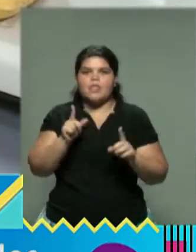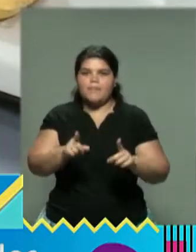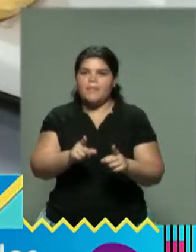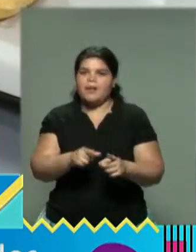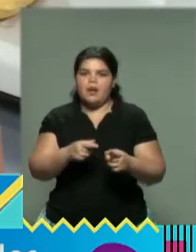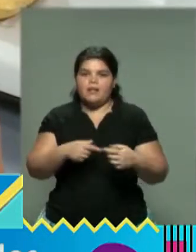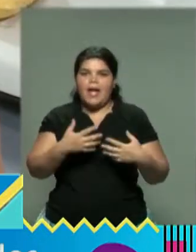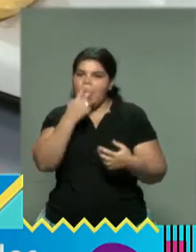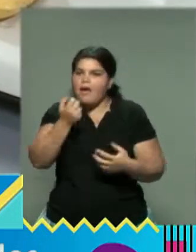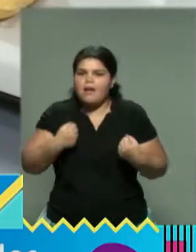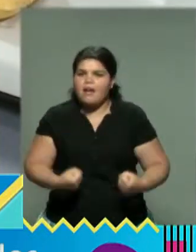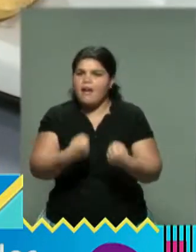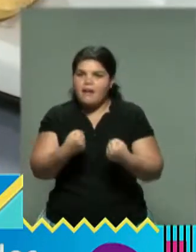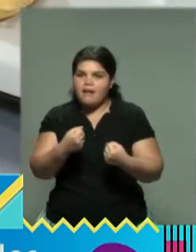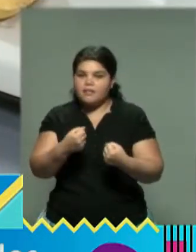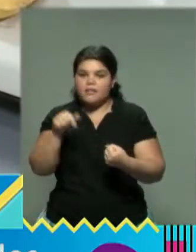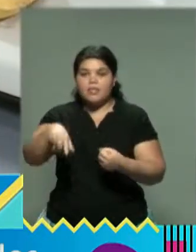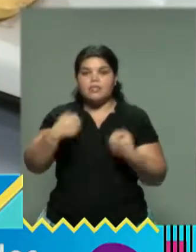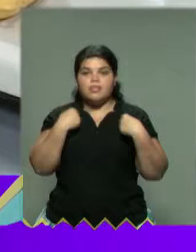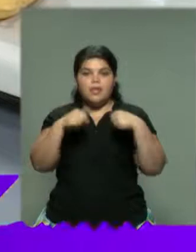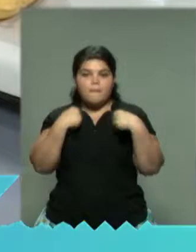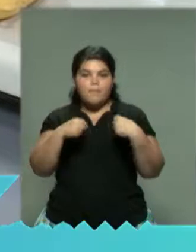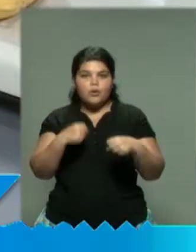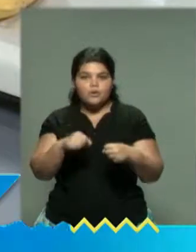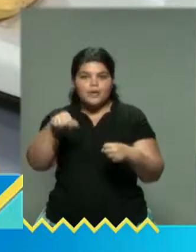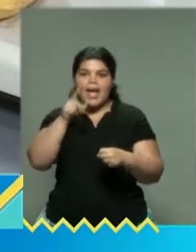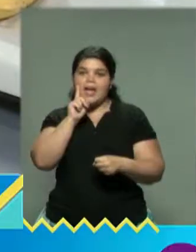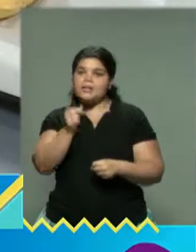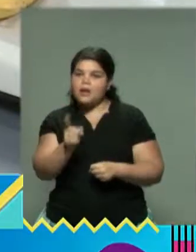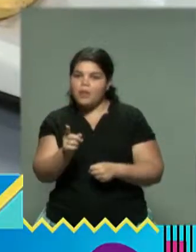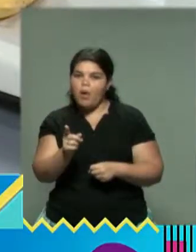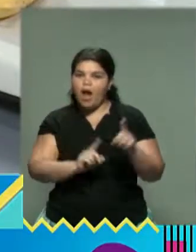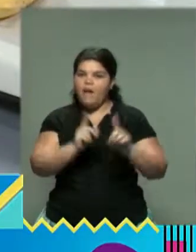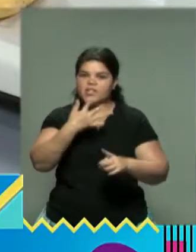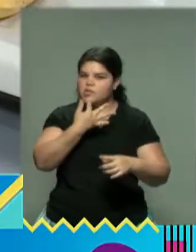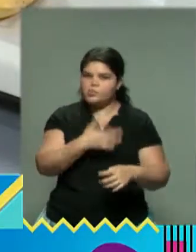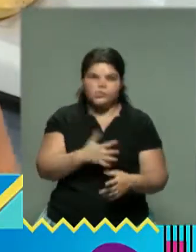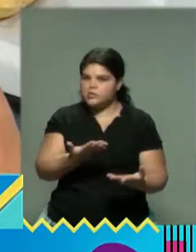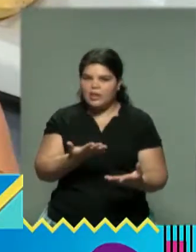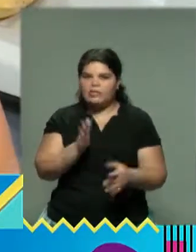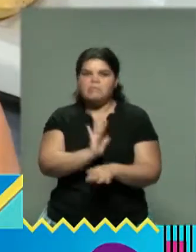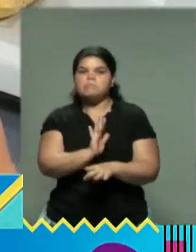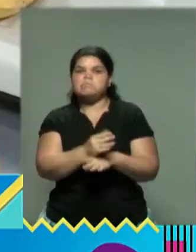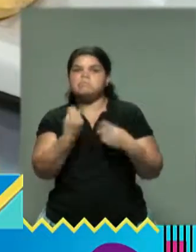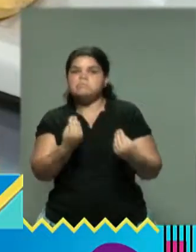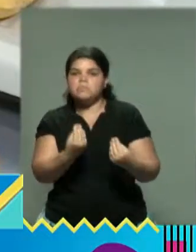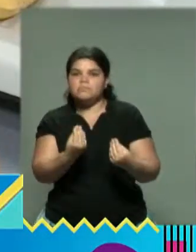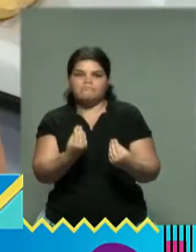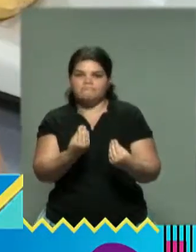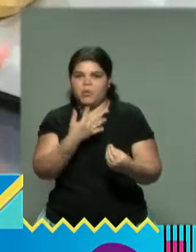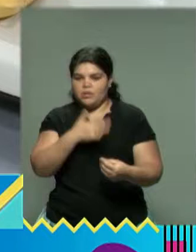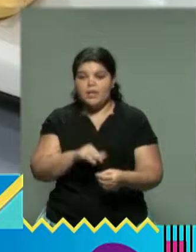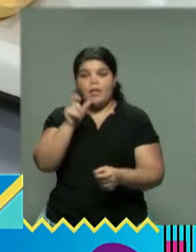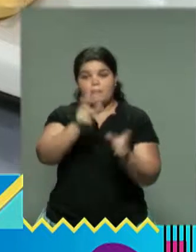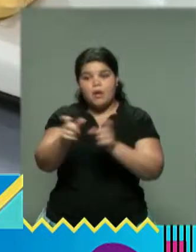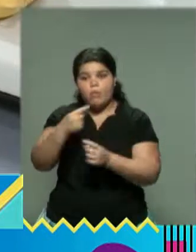Bueno, el deporte extremo quizás a veces no se entiende muy bien qué es. ¿Sí? Le vamos a preguntar a quienes lo hacen. ¿Sí? Hay